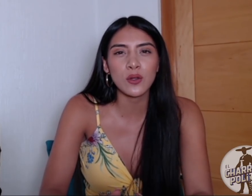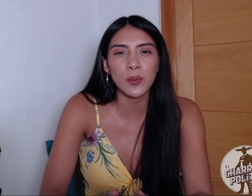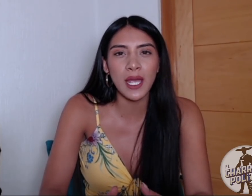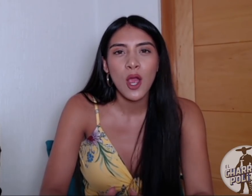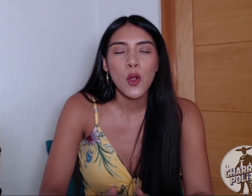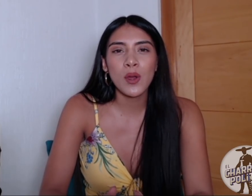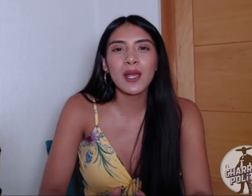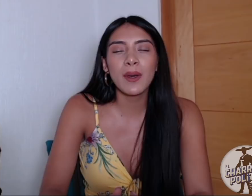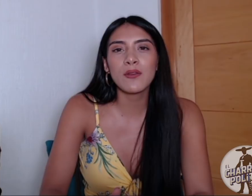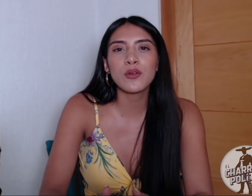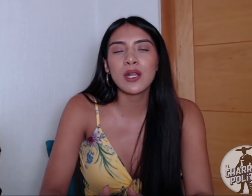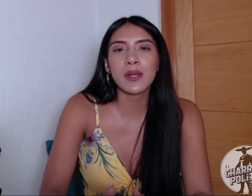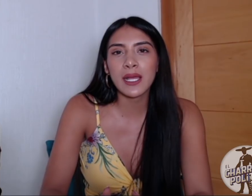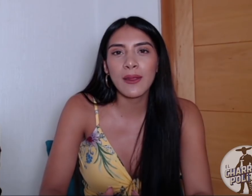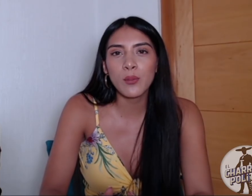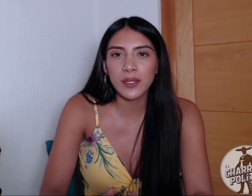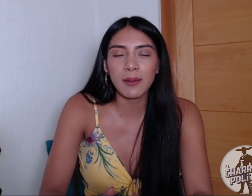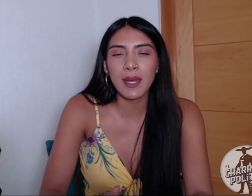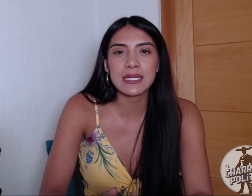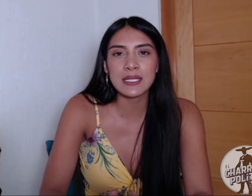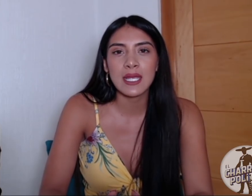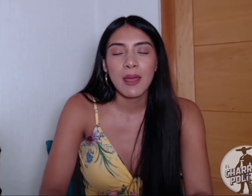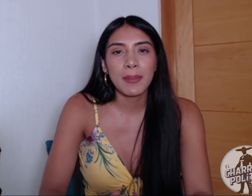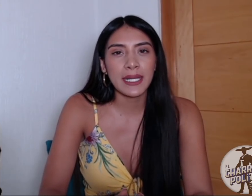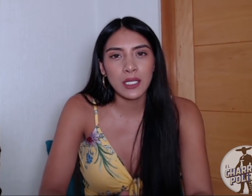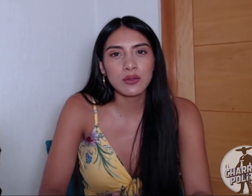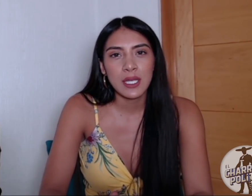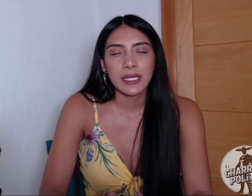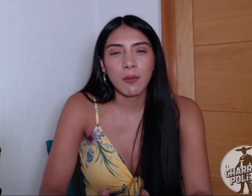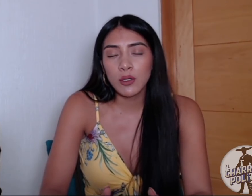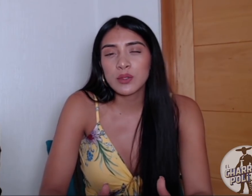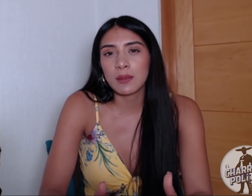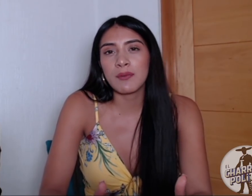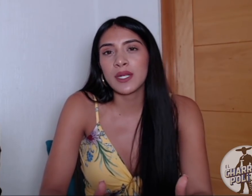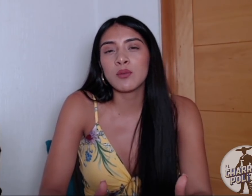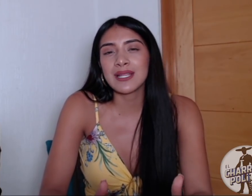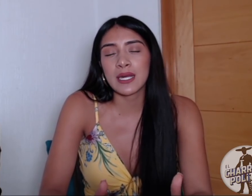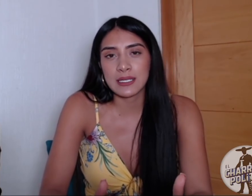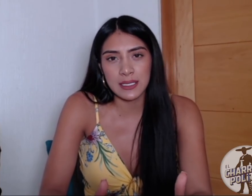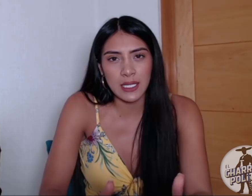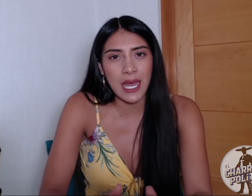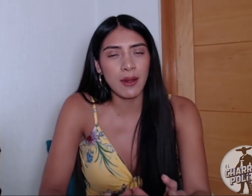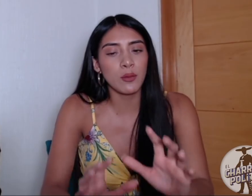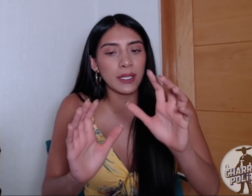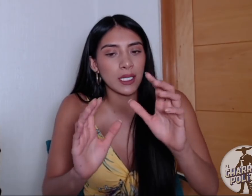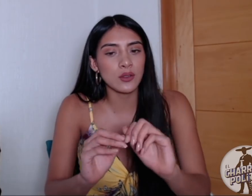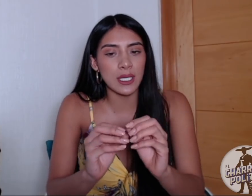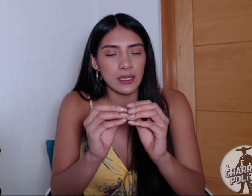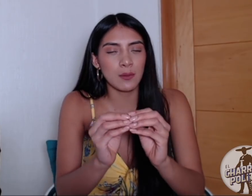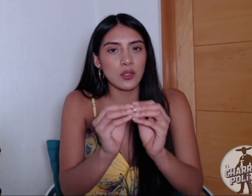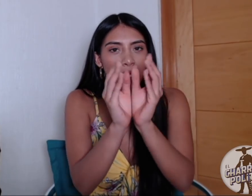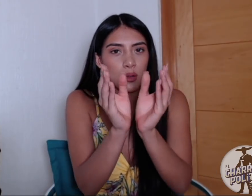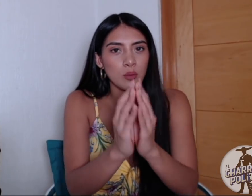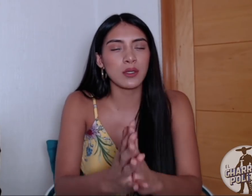adquisición económica no acaparen todo el mercado, porque hay países pequeños que, bueno, pues también tenemos la necesidad, hablando pequeños